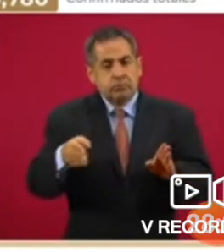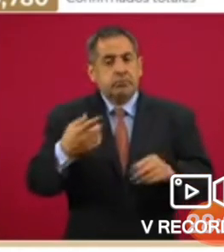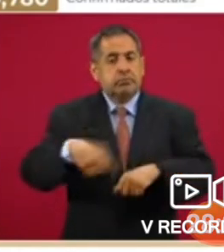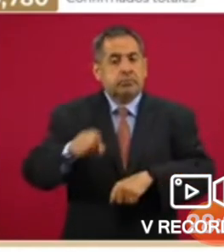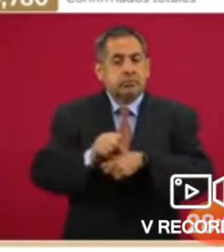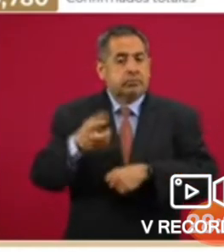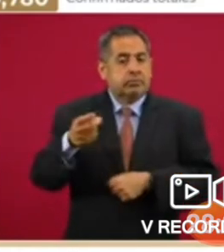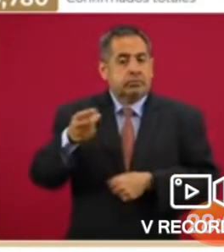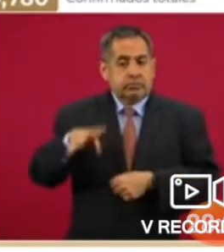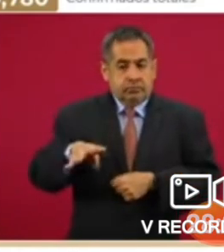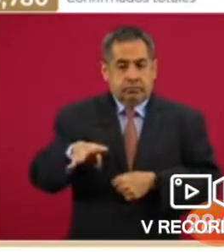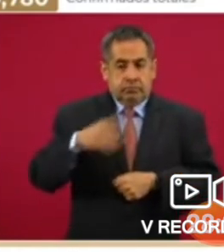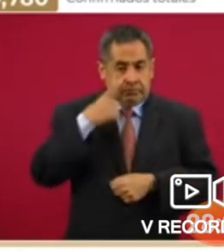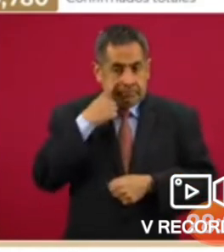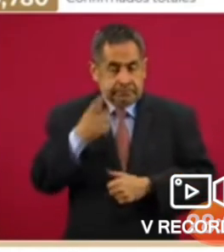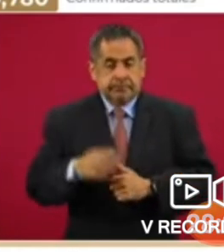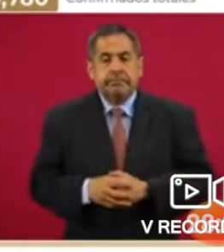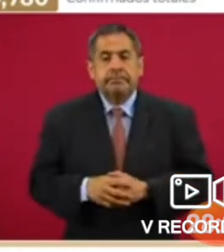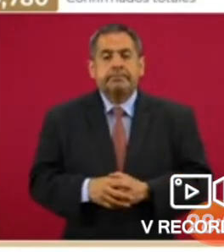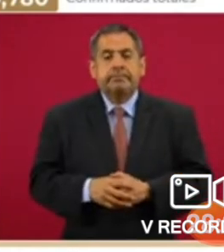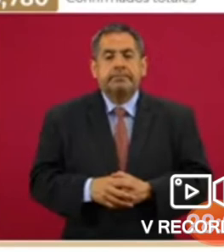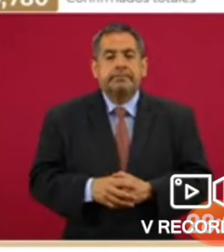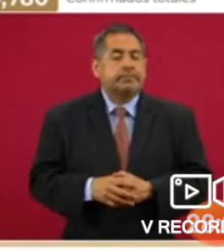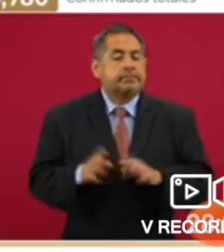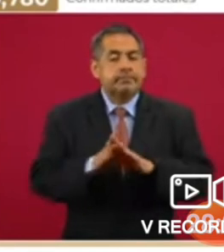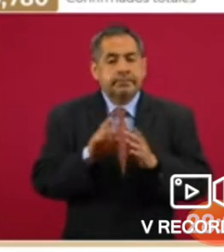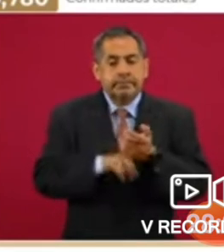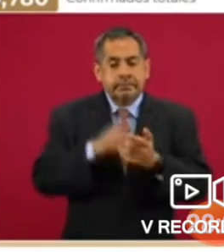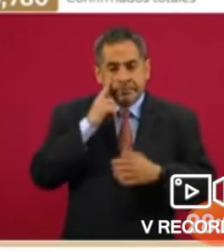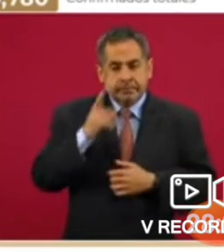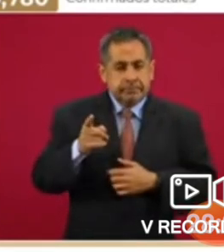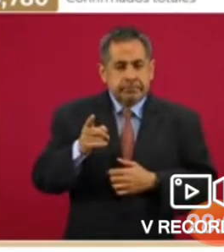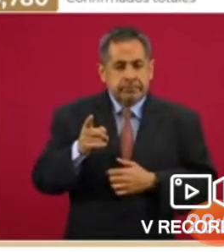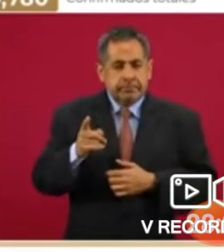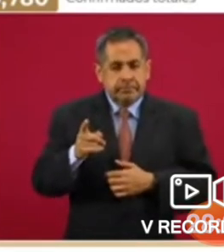39. Vean ustedes la zona de color